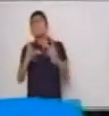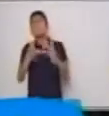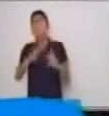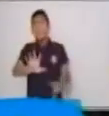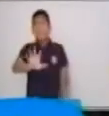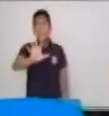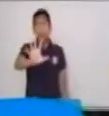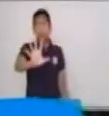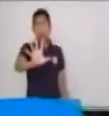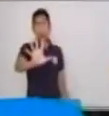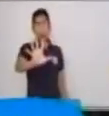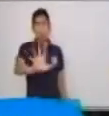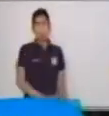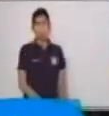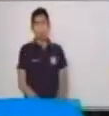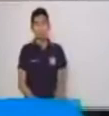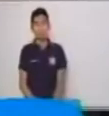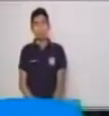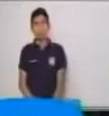5.